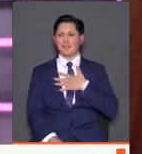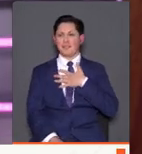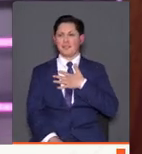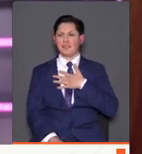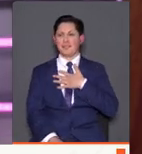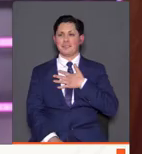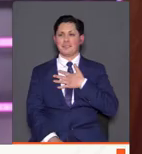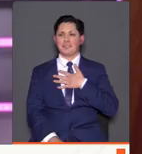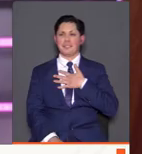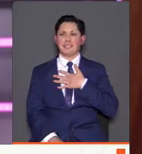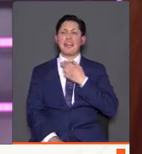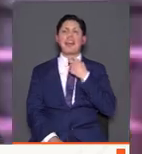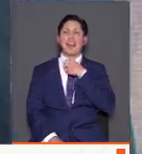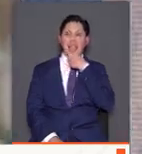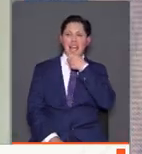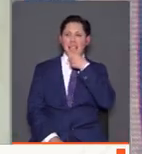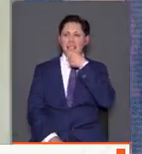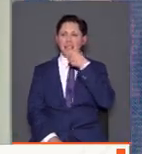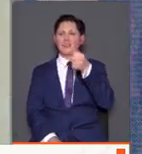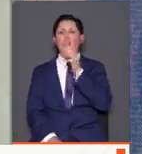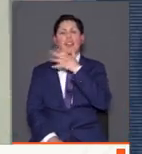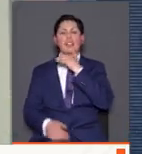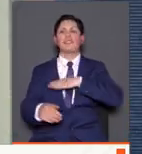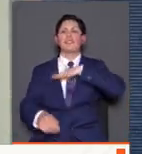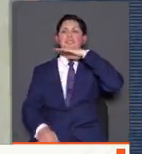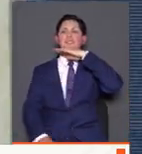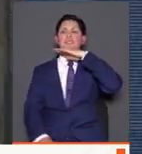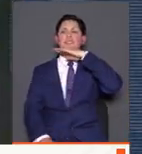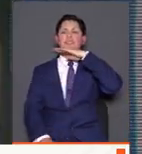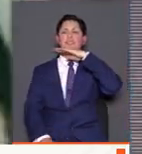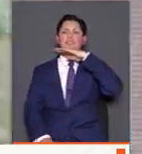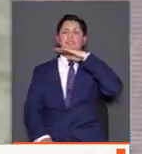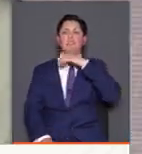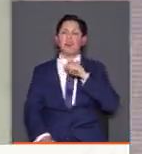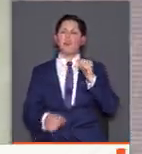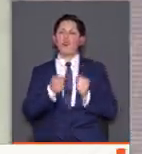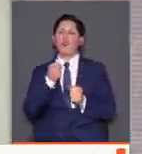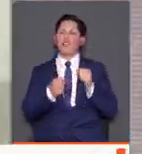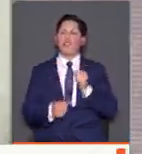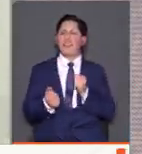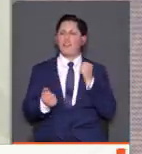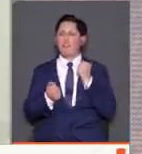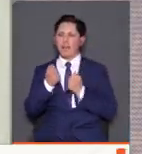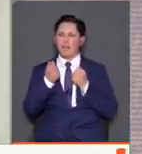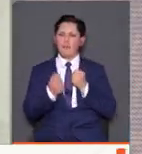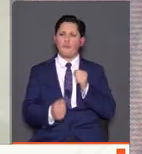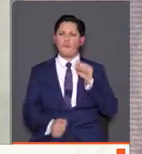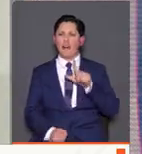reconocer si lo pueden hacer o no lo pueden hacer. El bailongo, el bailongo.